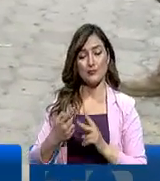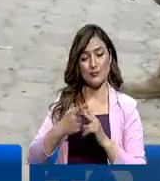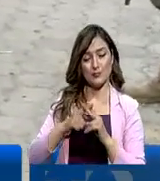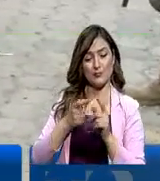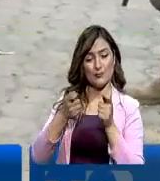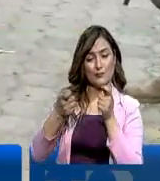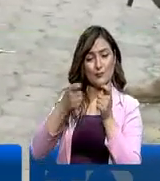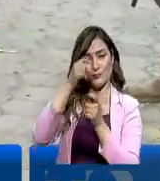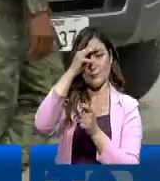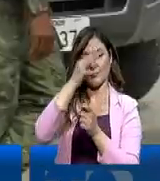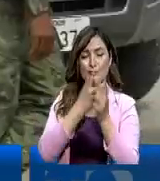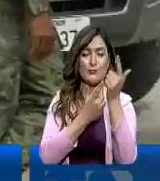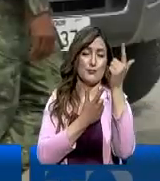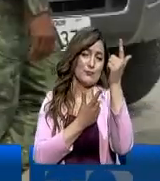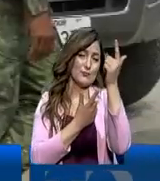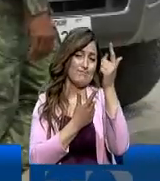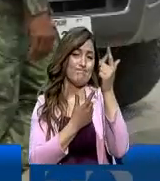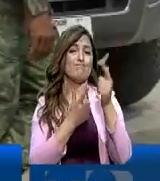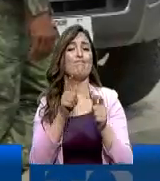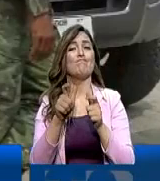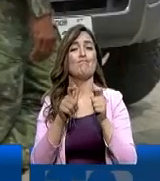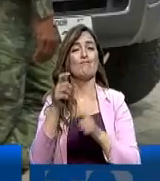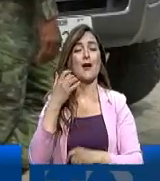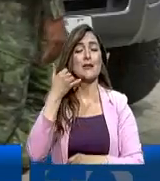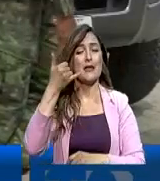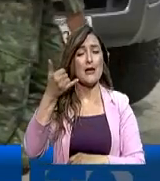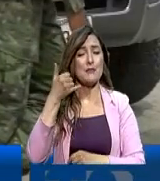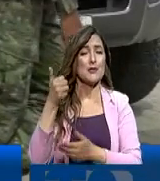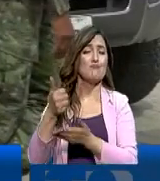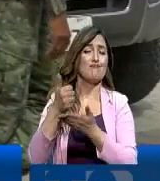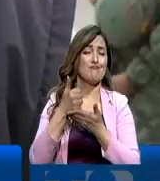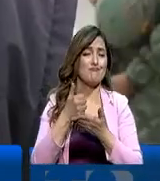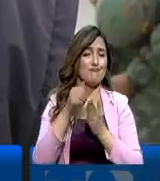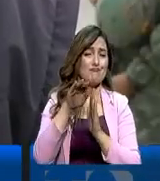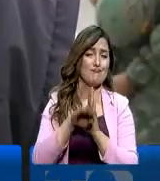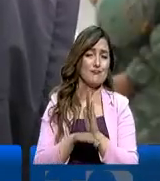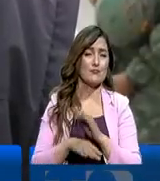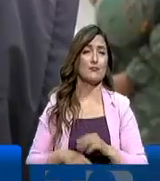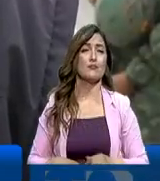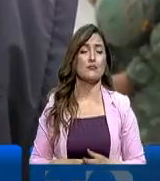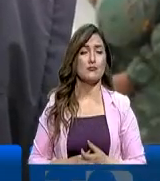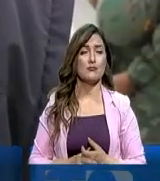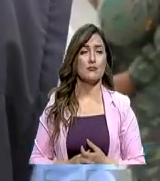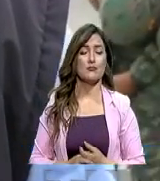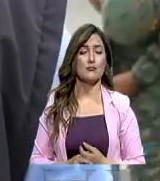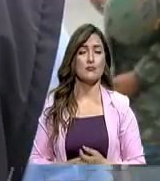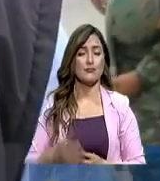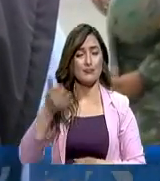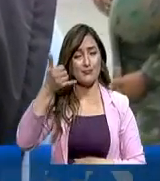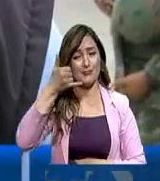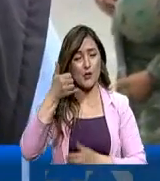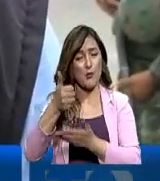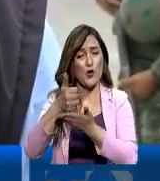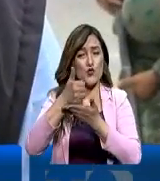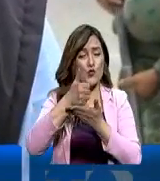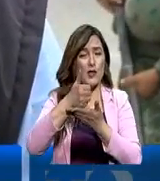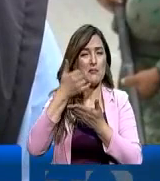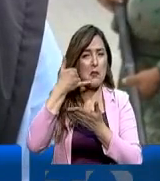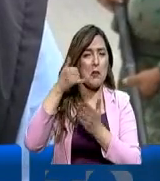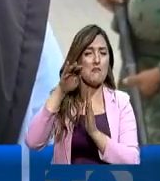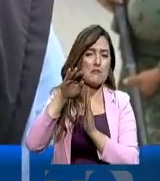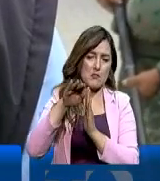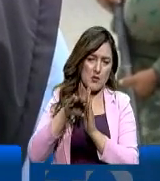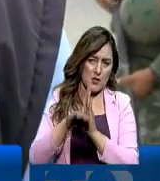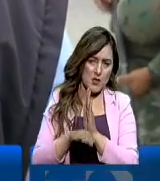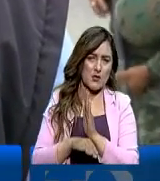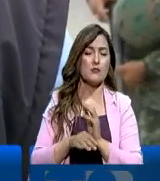las operaciones militares el número de llamadas de auxilios se redujo. Realmente hemos tenido menos llamadas por esta situación, hemos